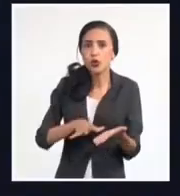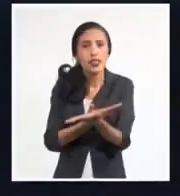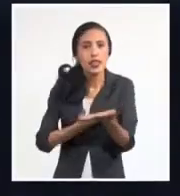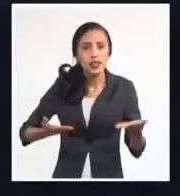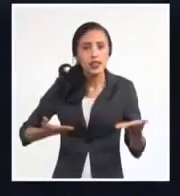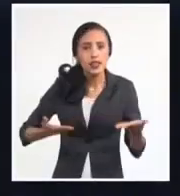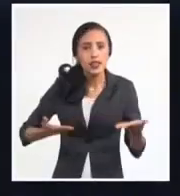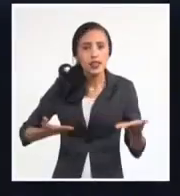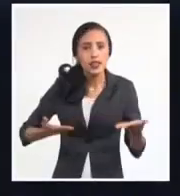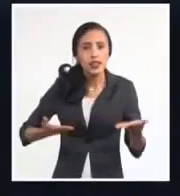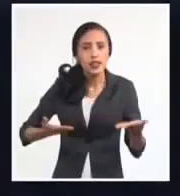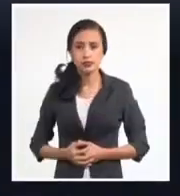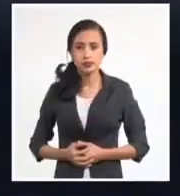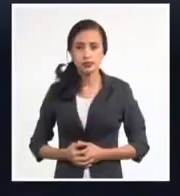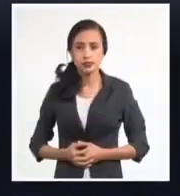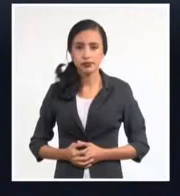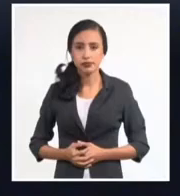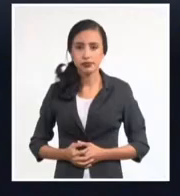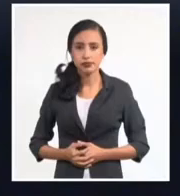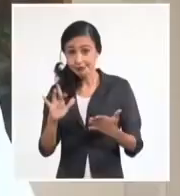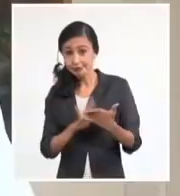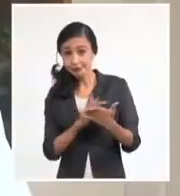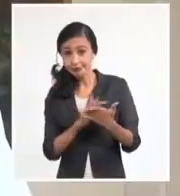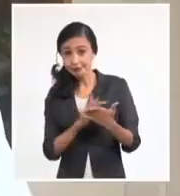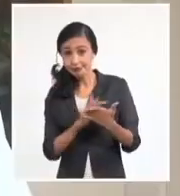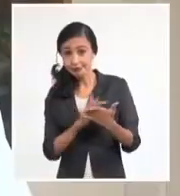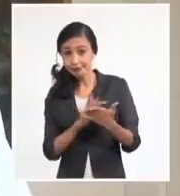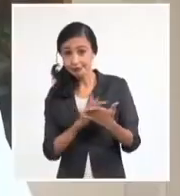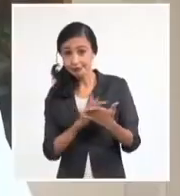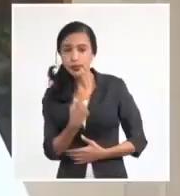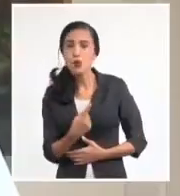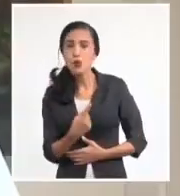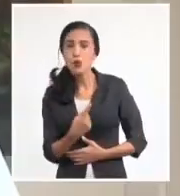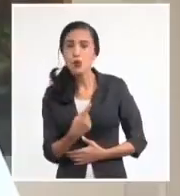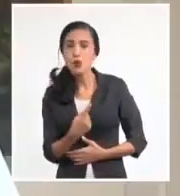hemos diseñado una APK que va a estar la